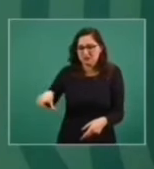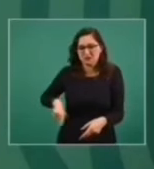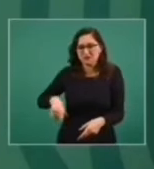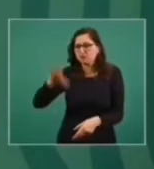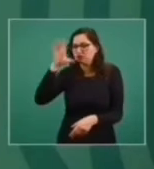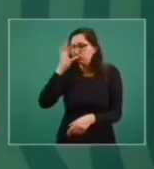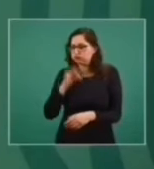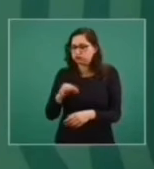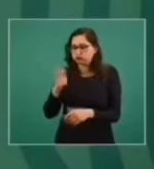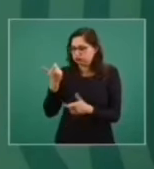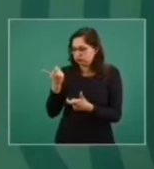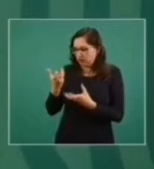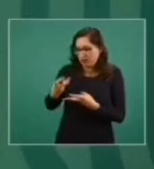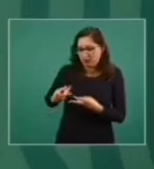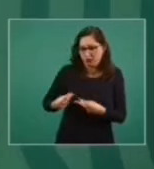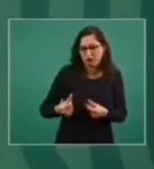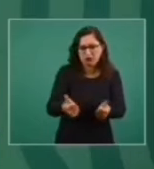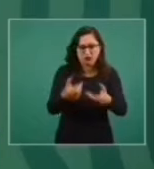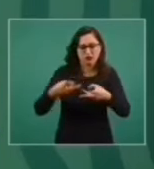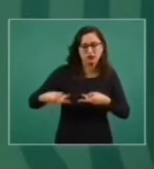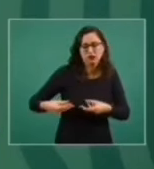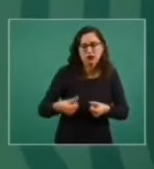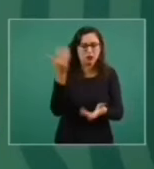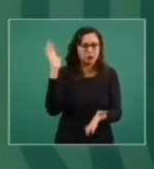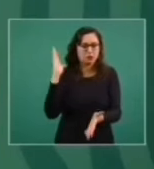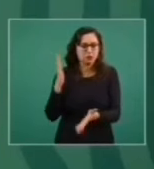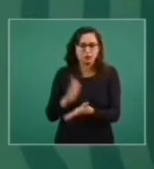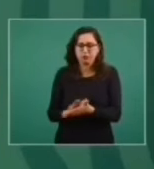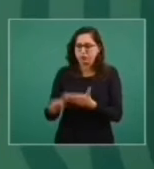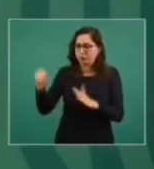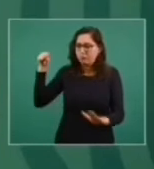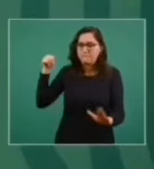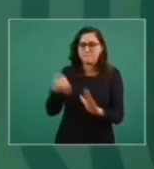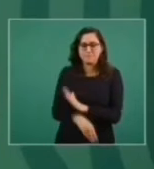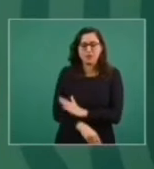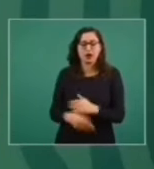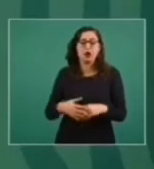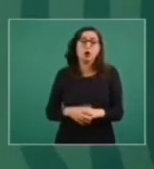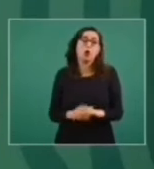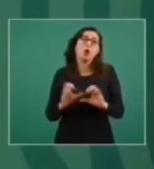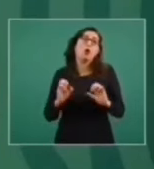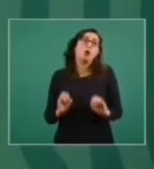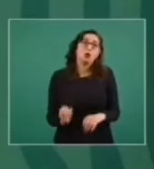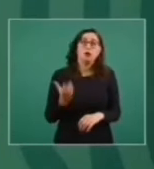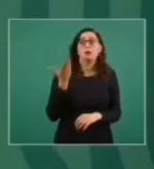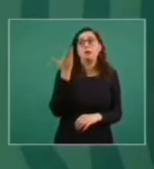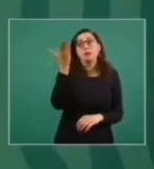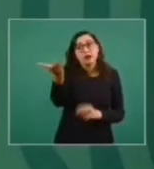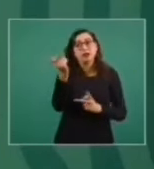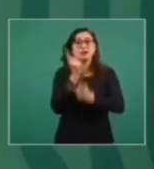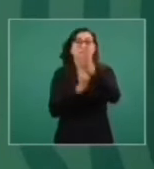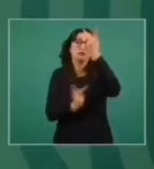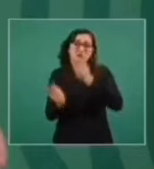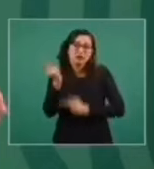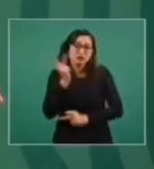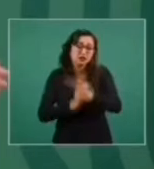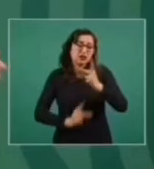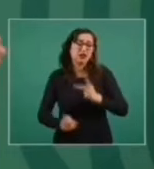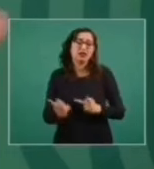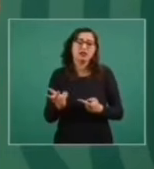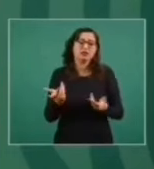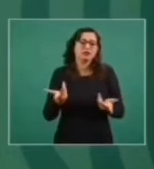quiebra la hacienda pública o nos endeudamos. es